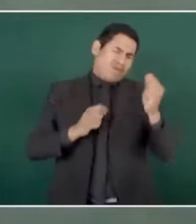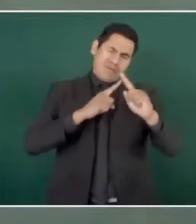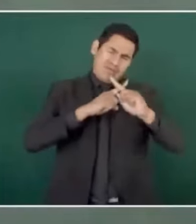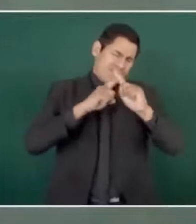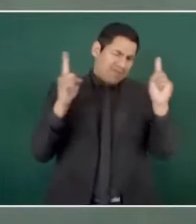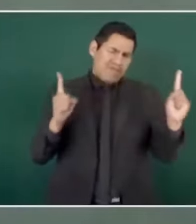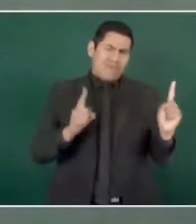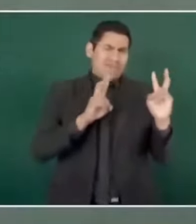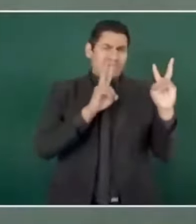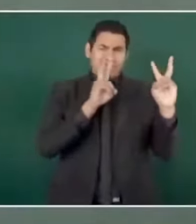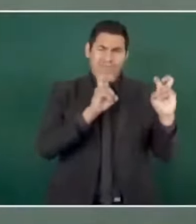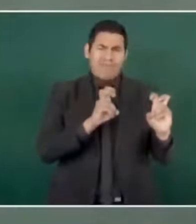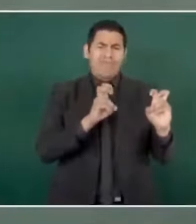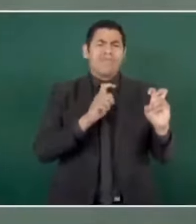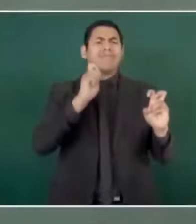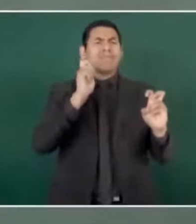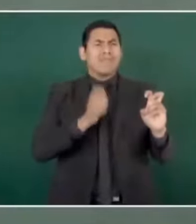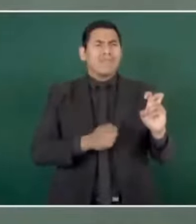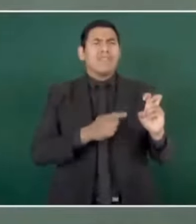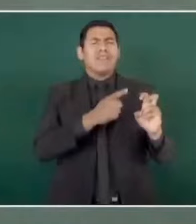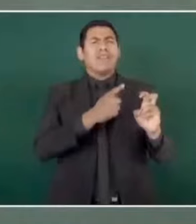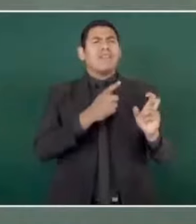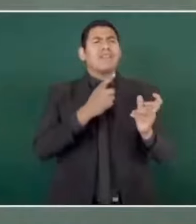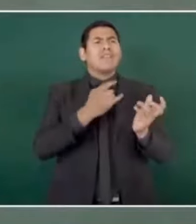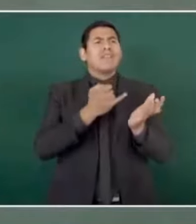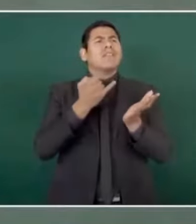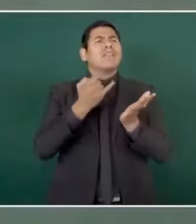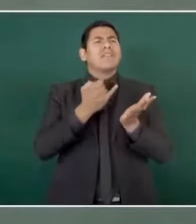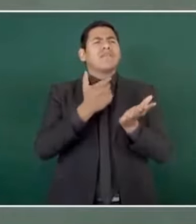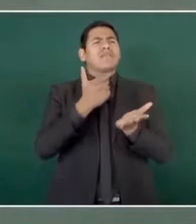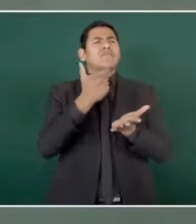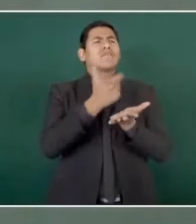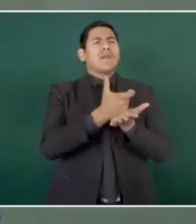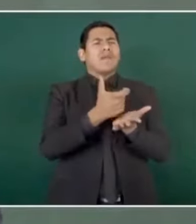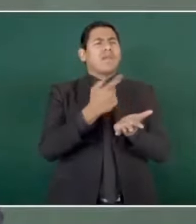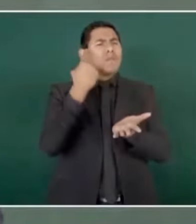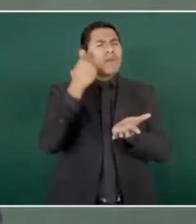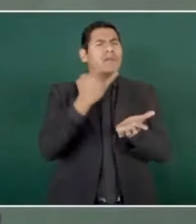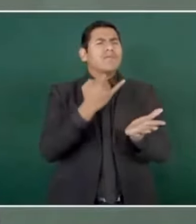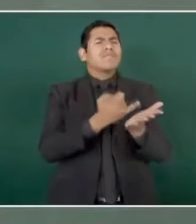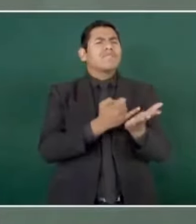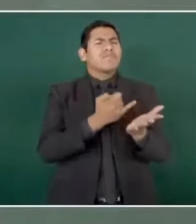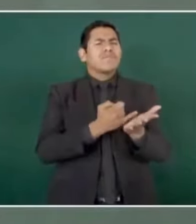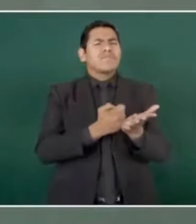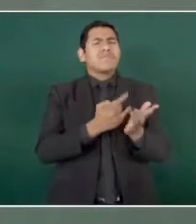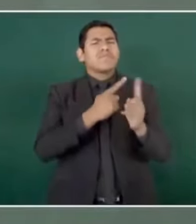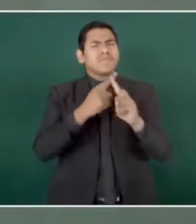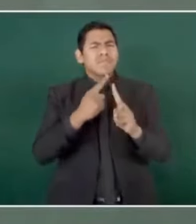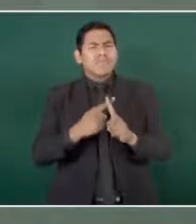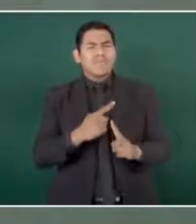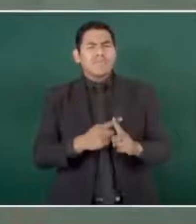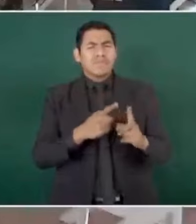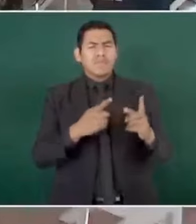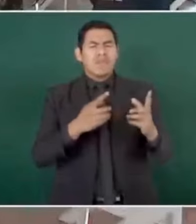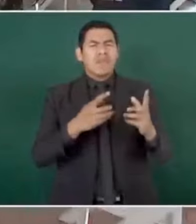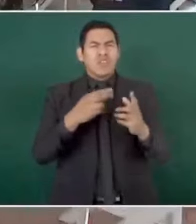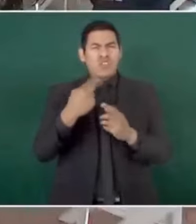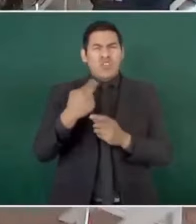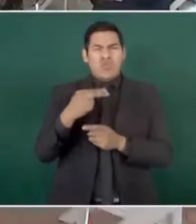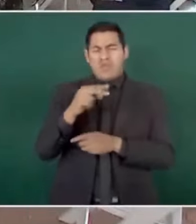de el pago de impuestos en total, el total play